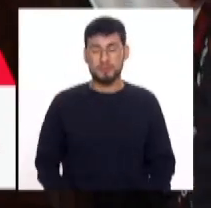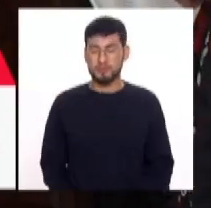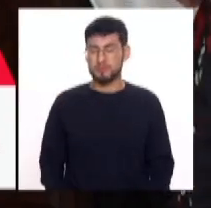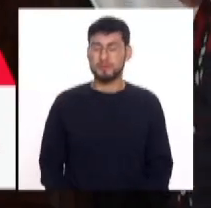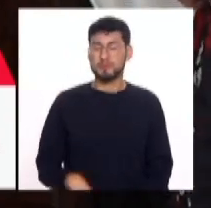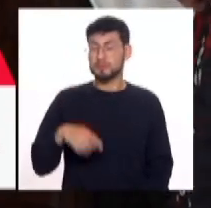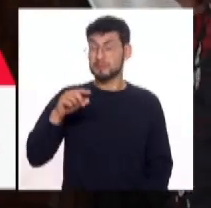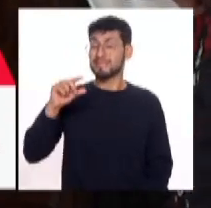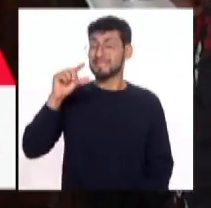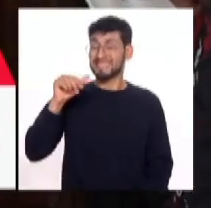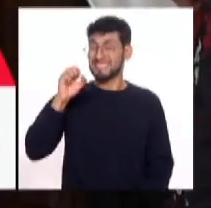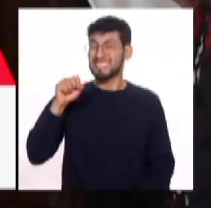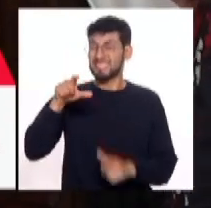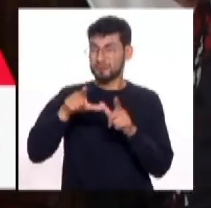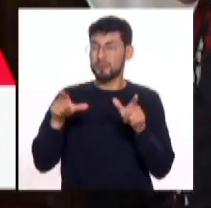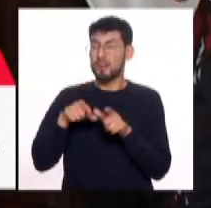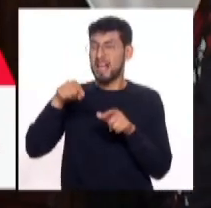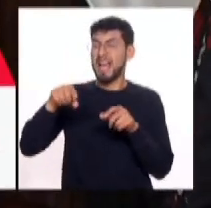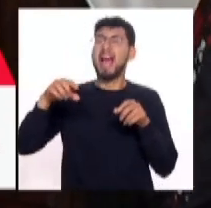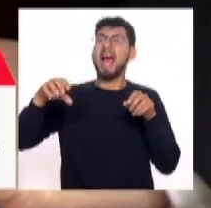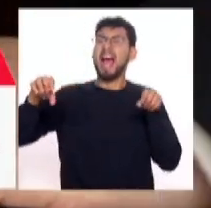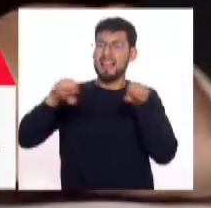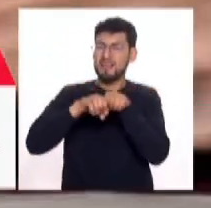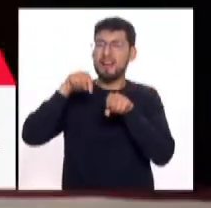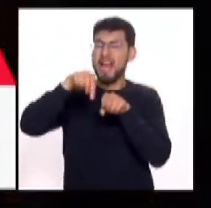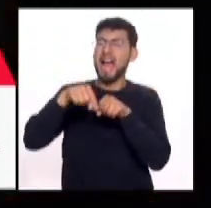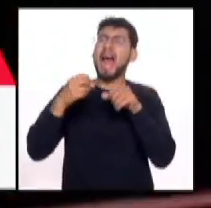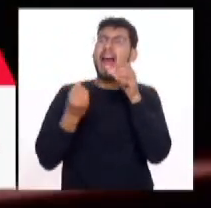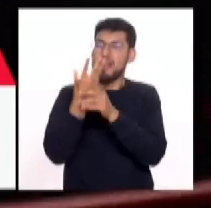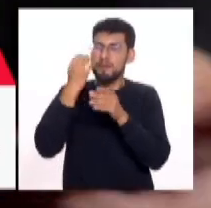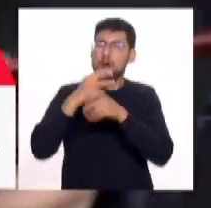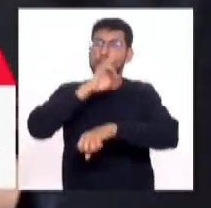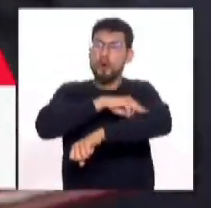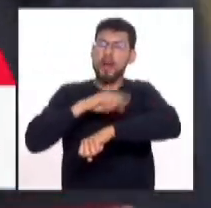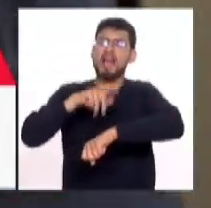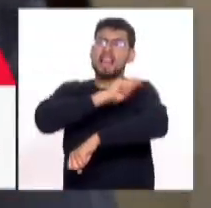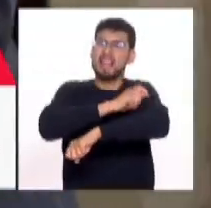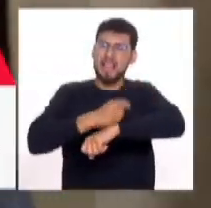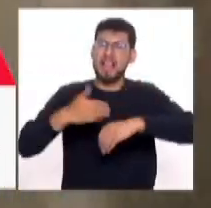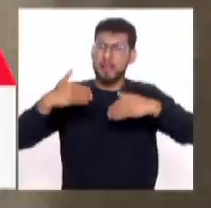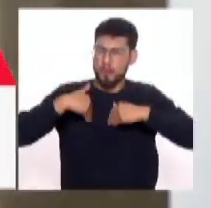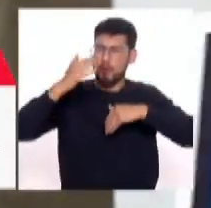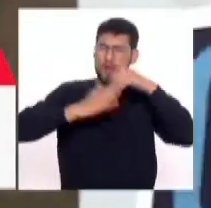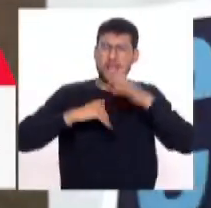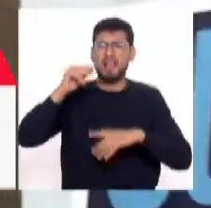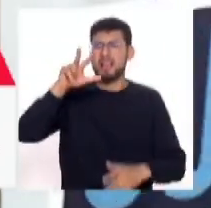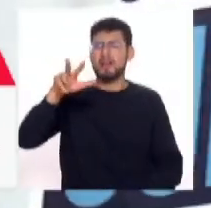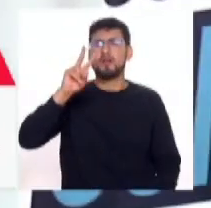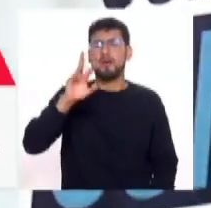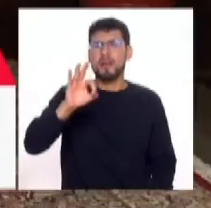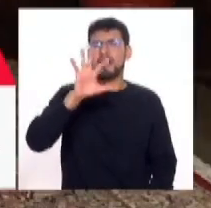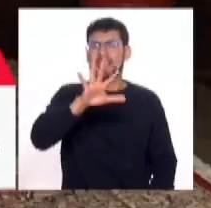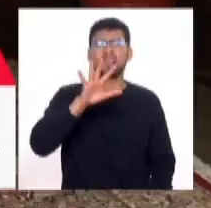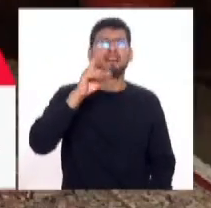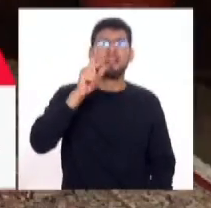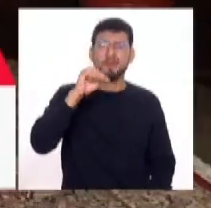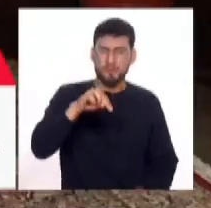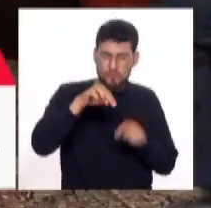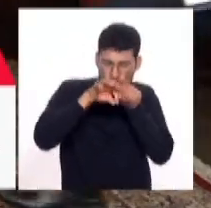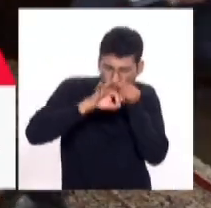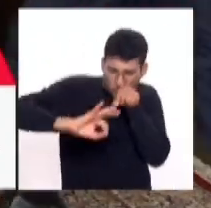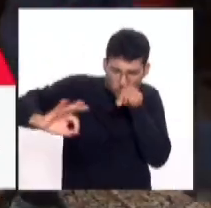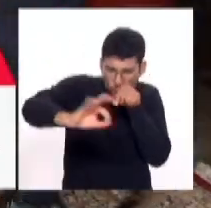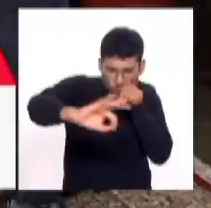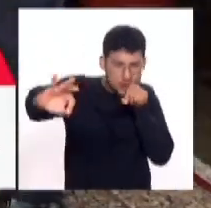de gas natural en Arequipa, Moquegua y Tacna tenía construido 395 kilómetros de redes